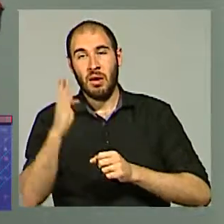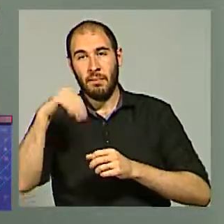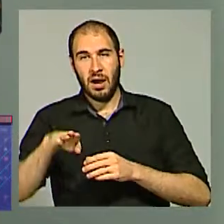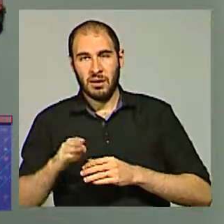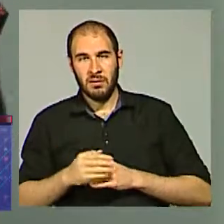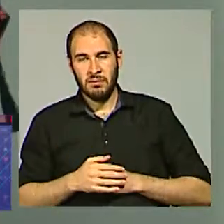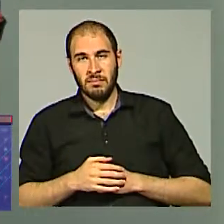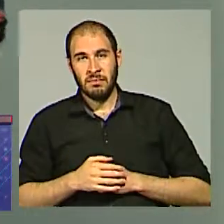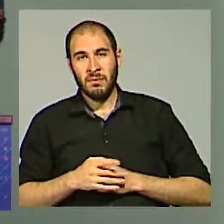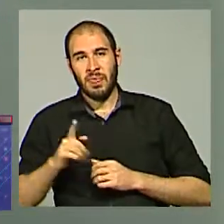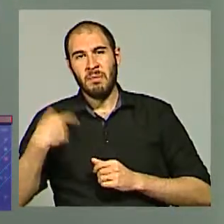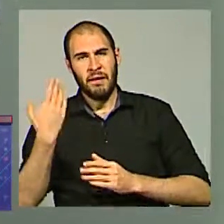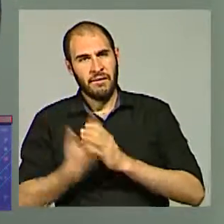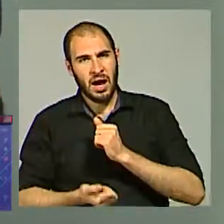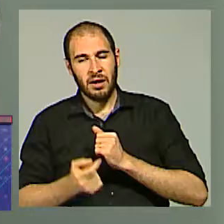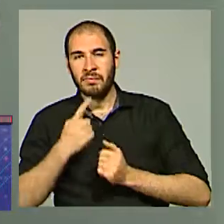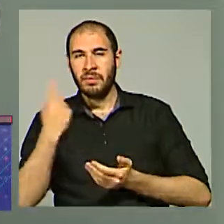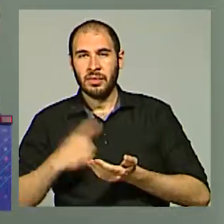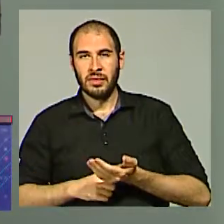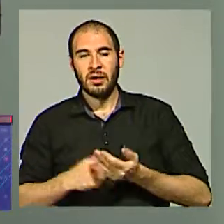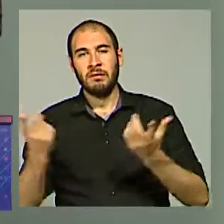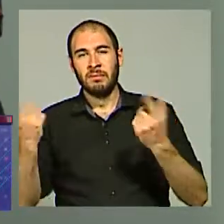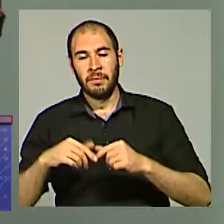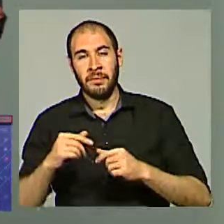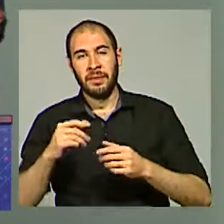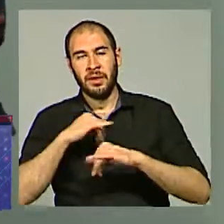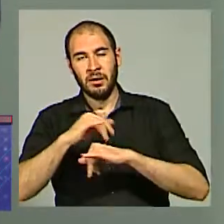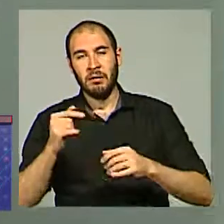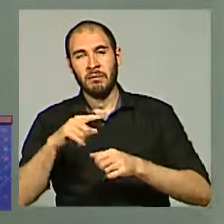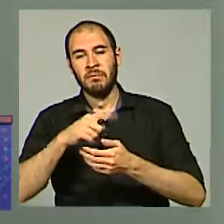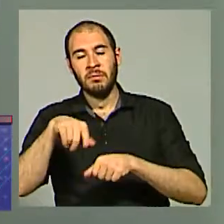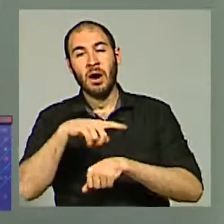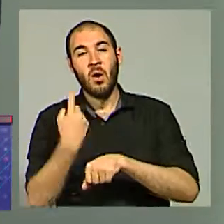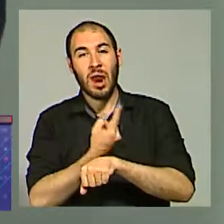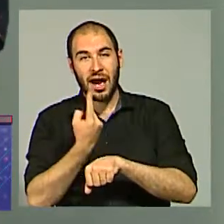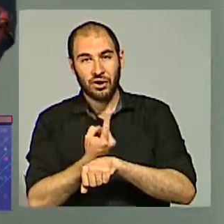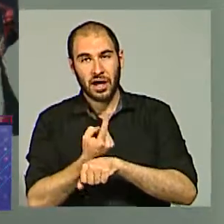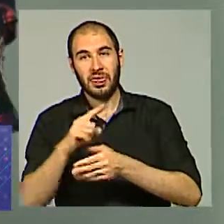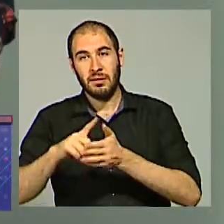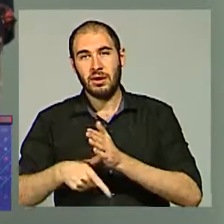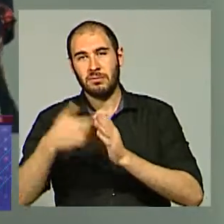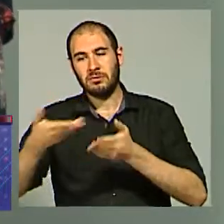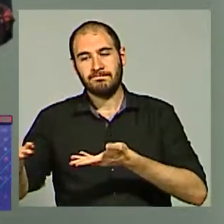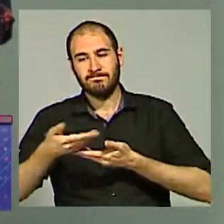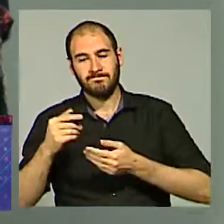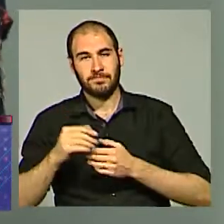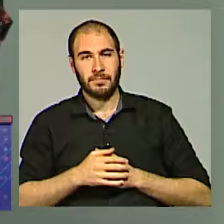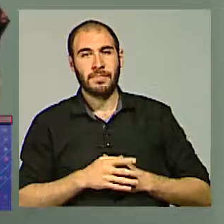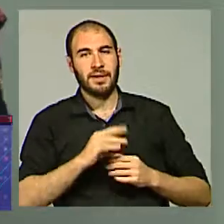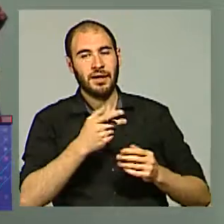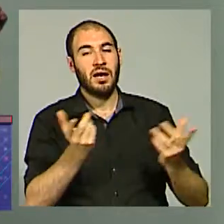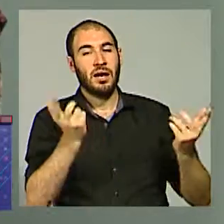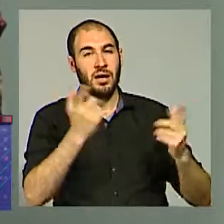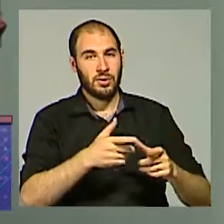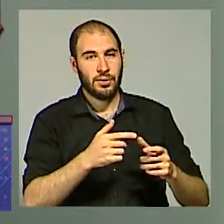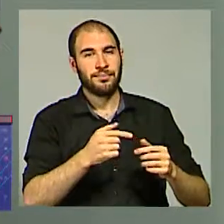lo cierto es que después de este fracaso se decidió realizar asambleas informativas que van a durar una hora y estarán afectando la atención al público así es asambleas que se